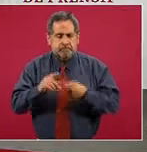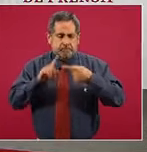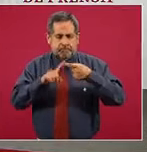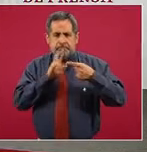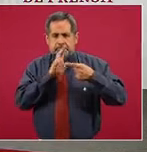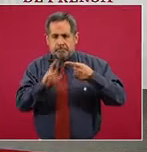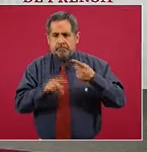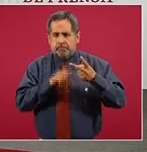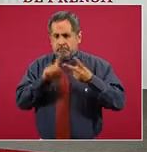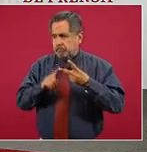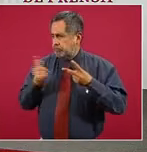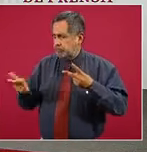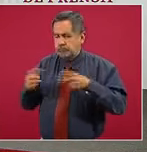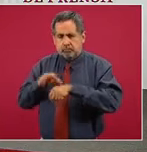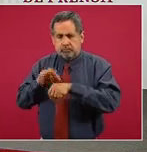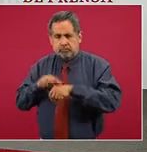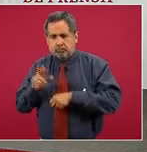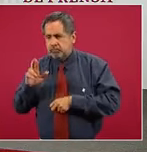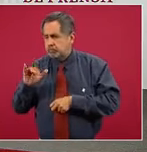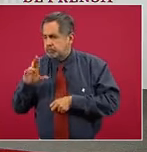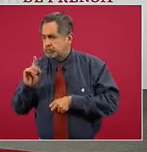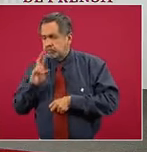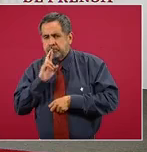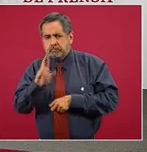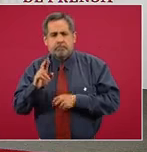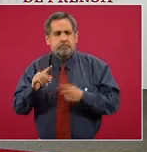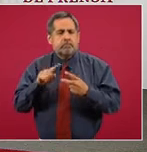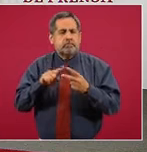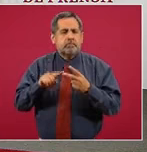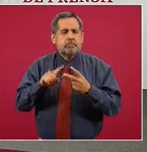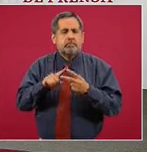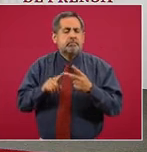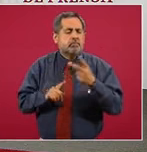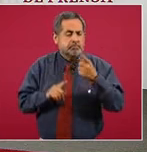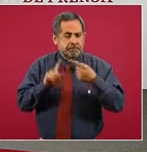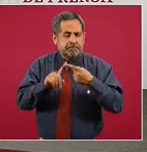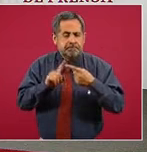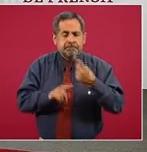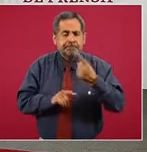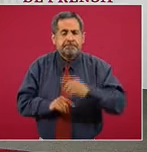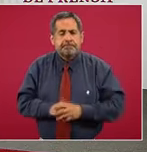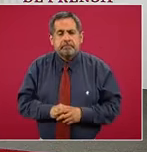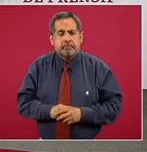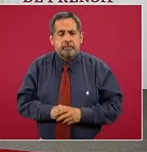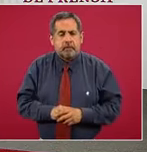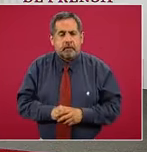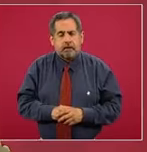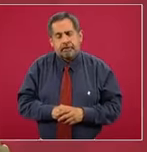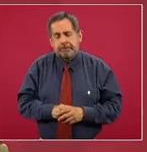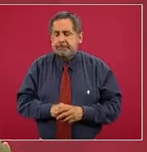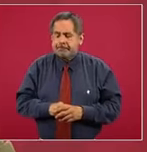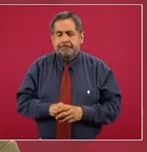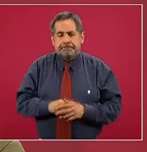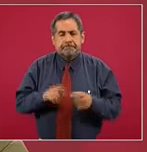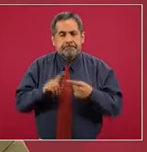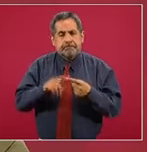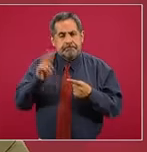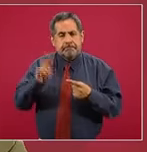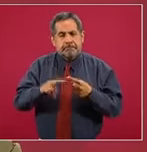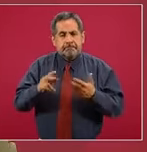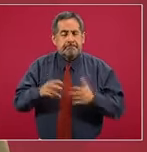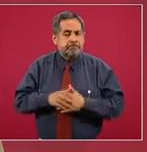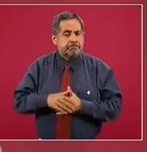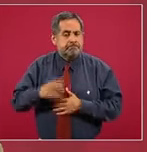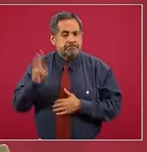contestaré la primera y después le dejaré al doctor Ricardo Cortés que conteste lo del semáforo. Sí, en efecto, digo, es